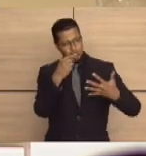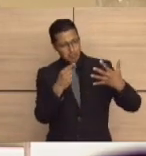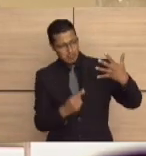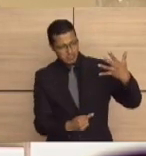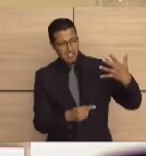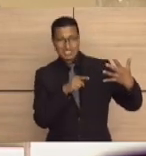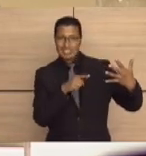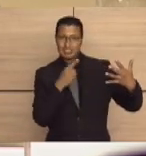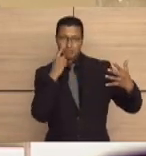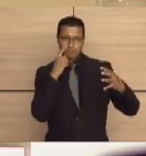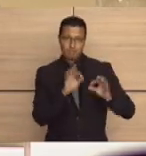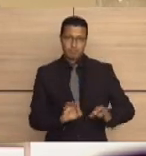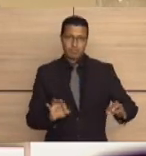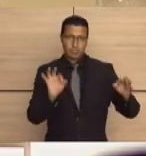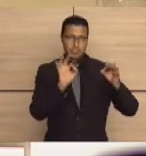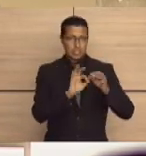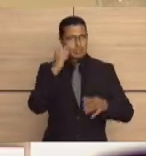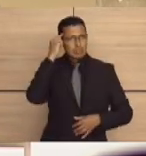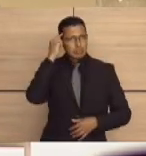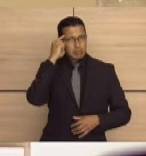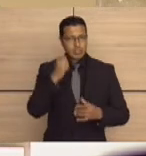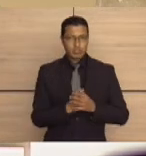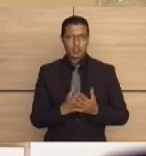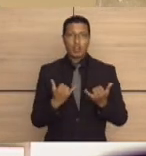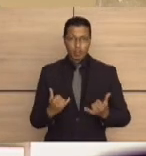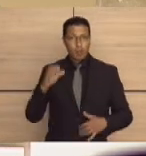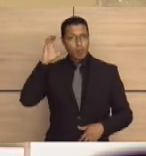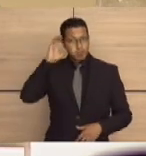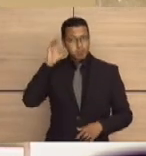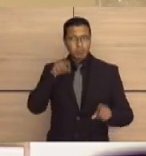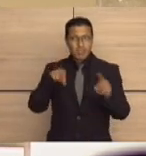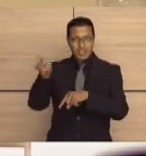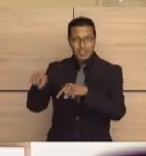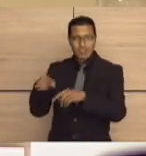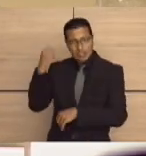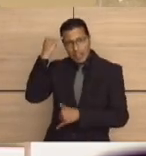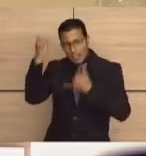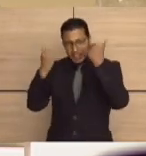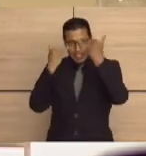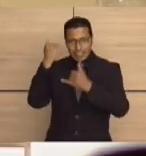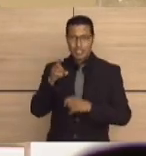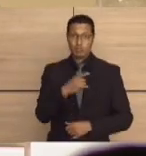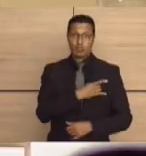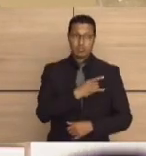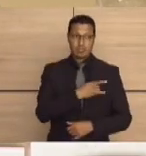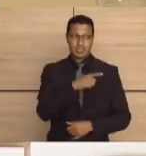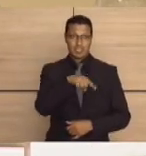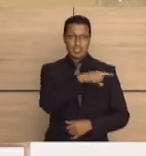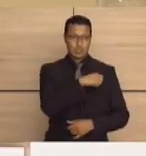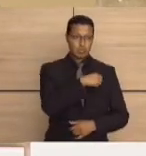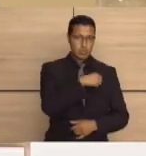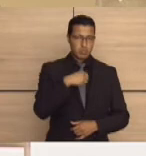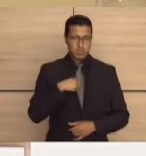considero relevantes. Considero que se está haciendo actualmente, claramente hay varias iniciativas, el hecho de que las universidades públicas y privadas